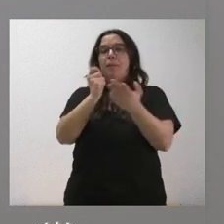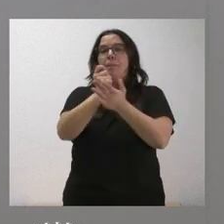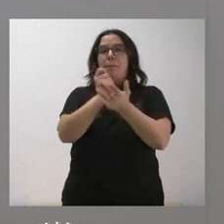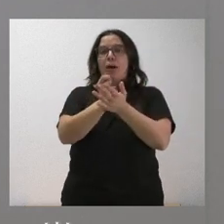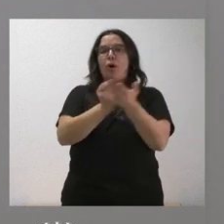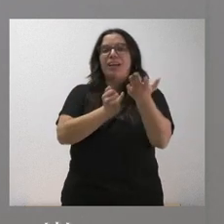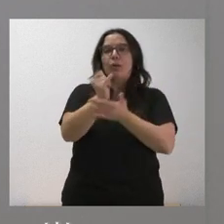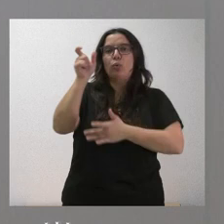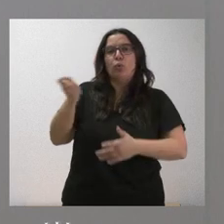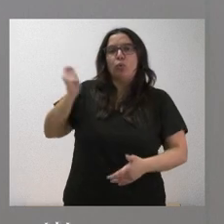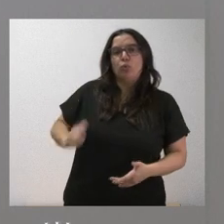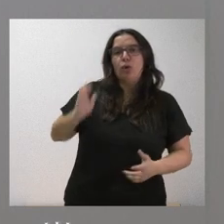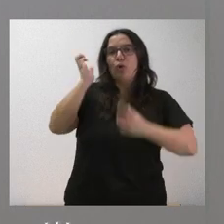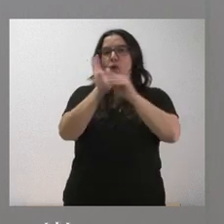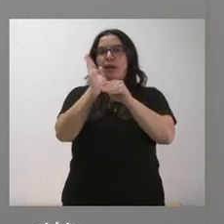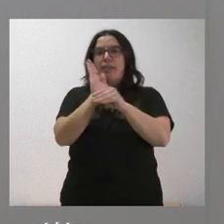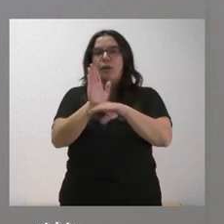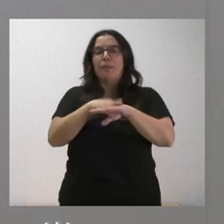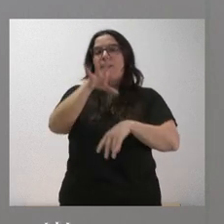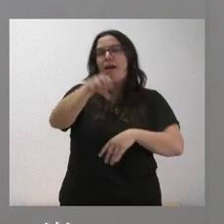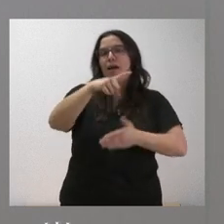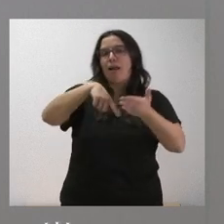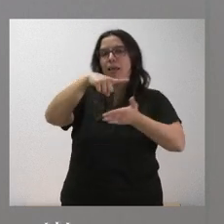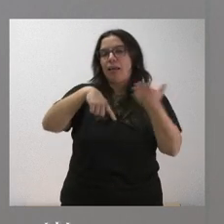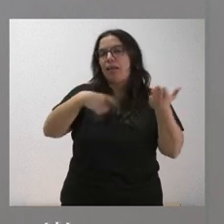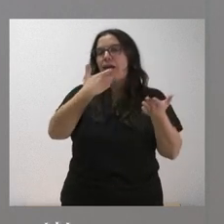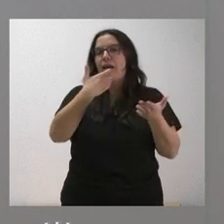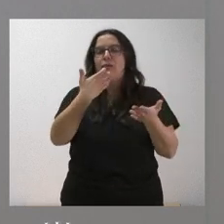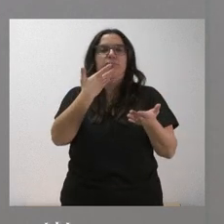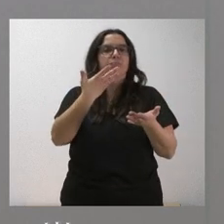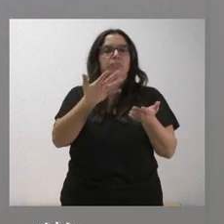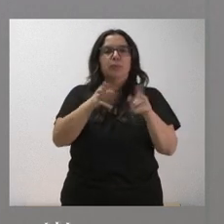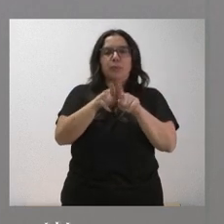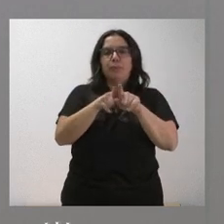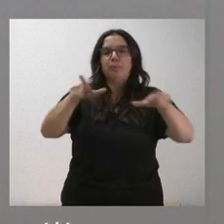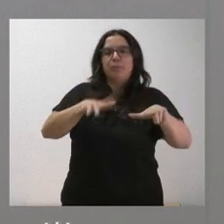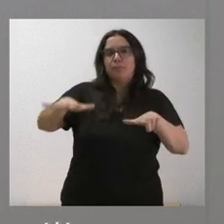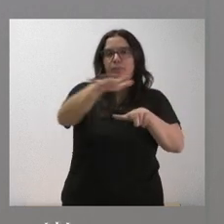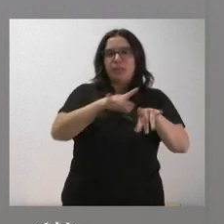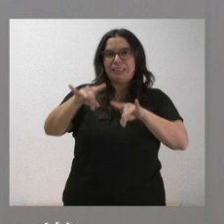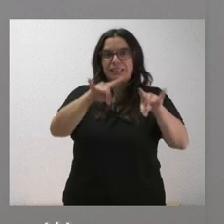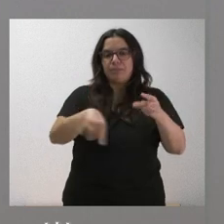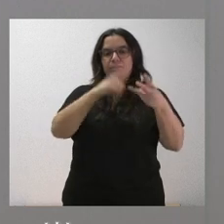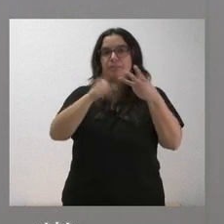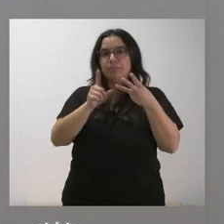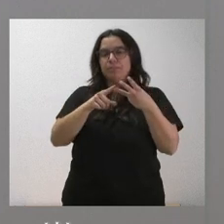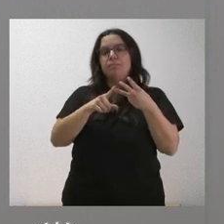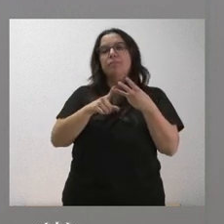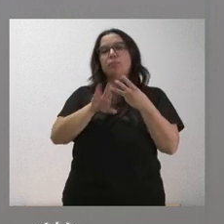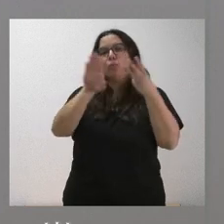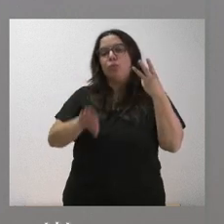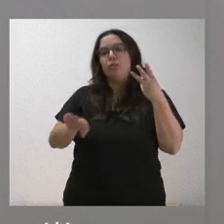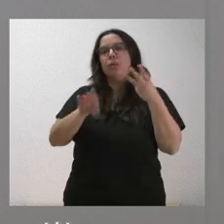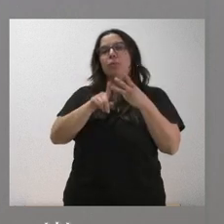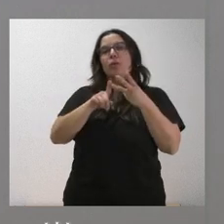agricultores y ganaderos en el caso de haber llevado a cabo arrendamientos de fincas agrícolas Y por último